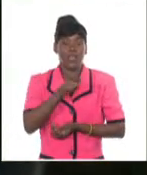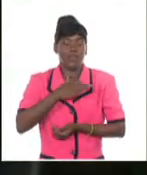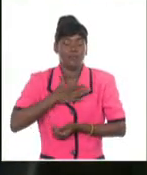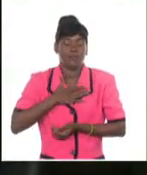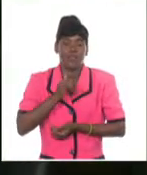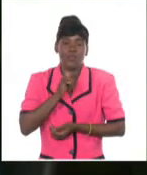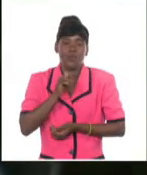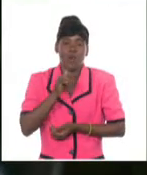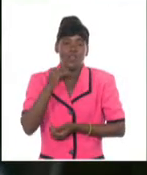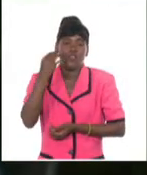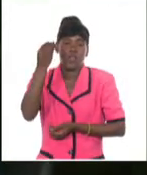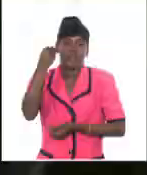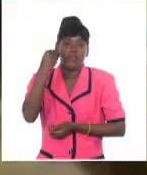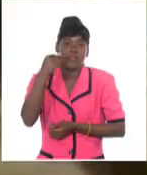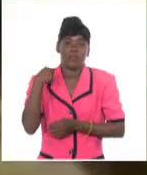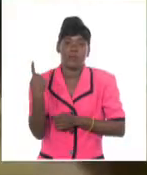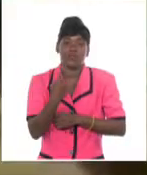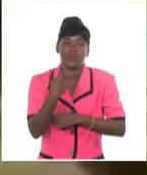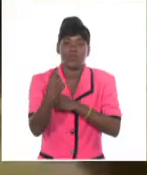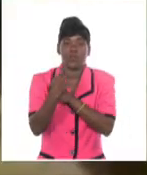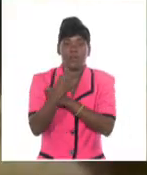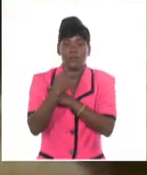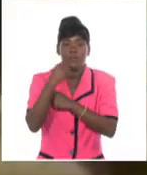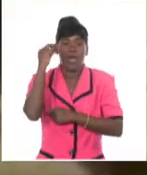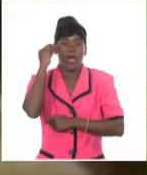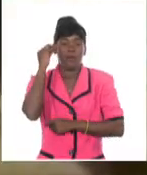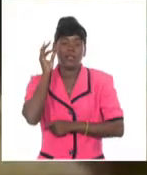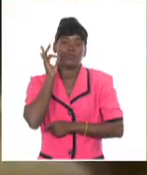mostrará la esencia de la autenticidad.